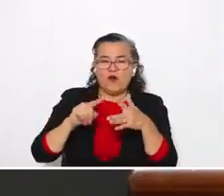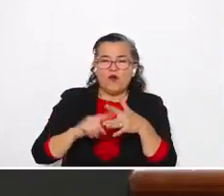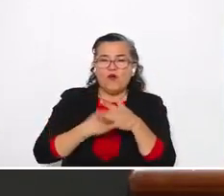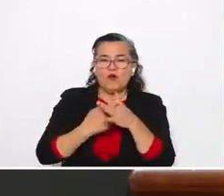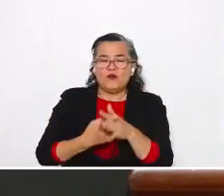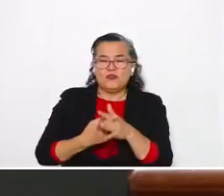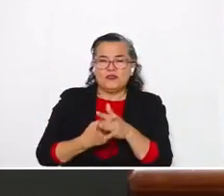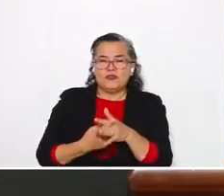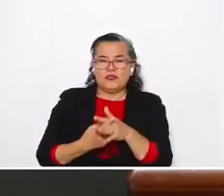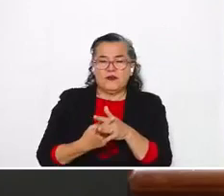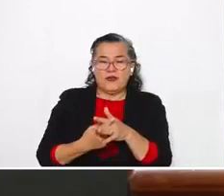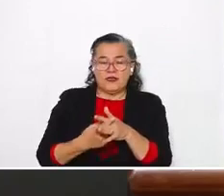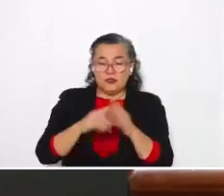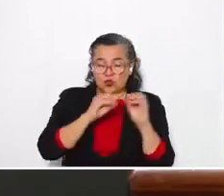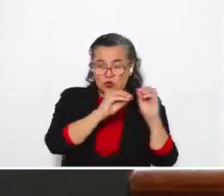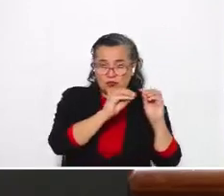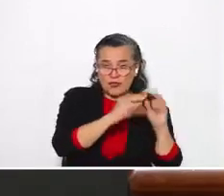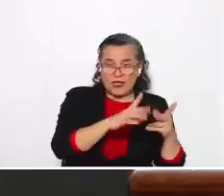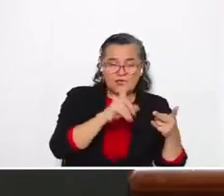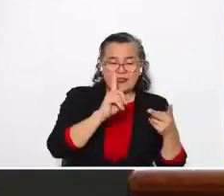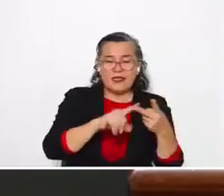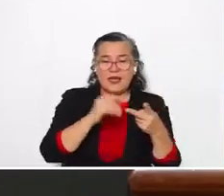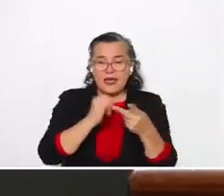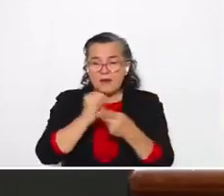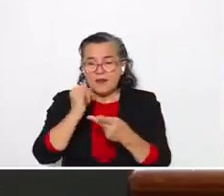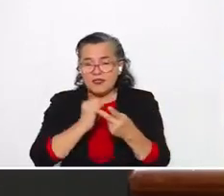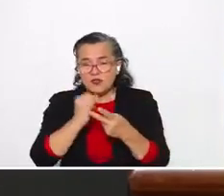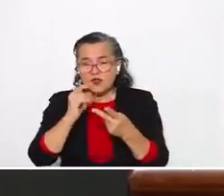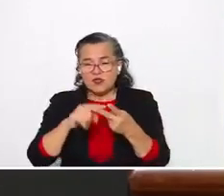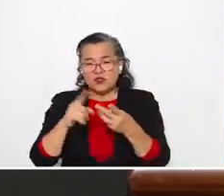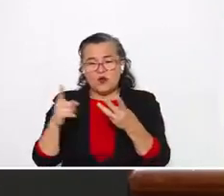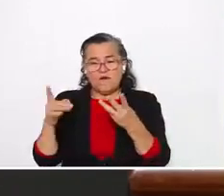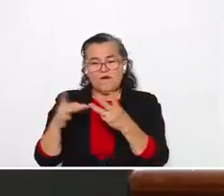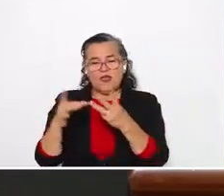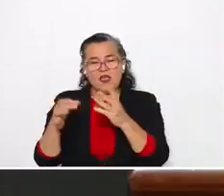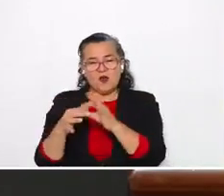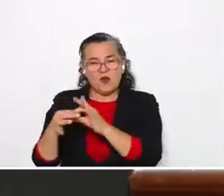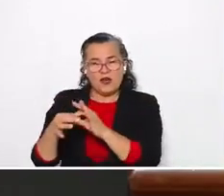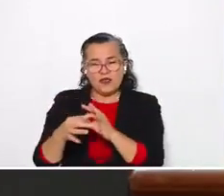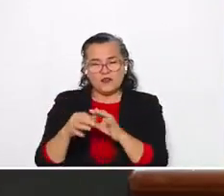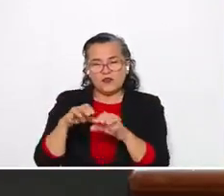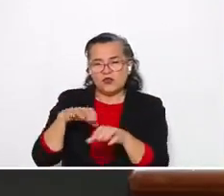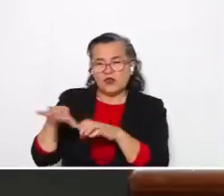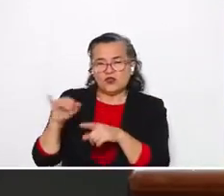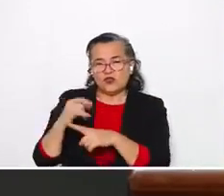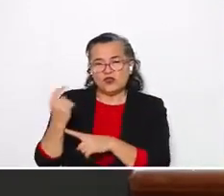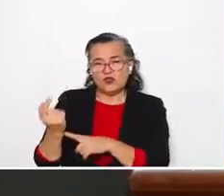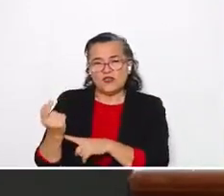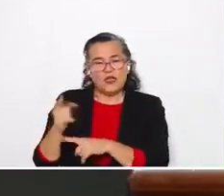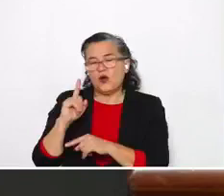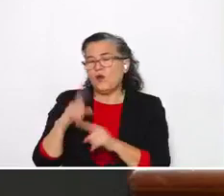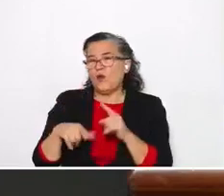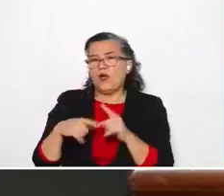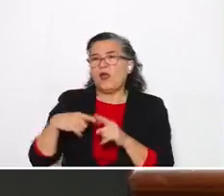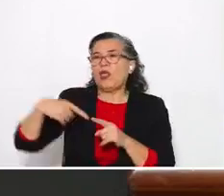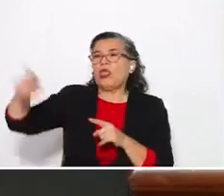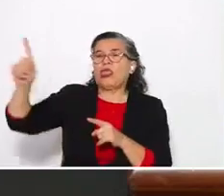de docencia, investigación, vinculación y acción social. O sea, no puede ir